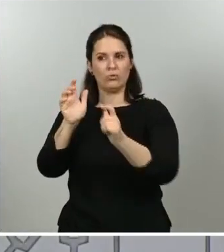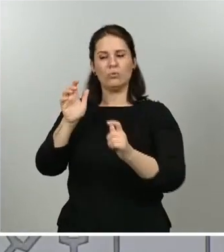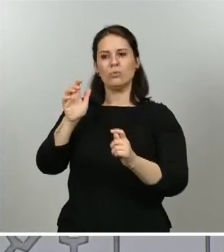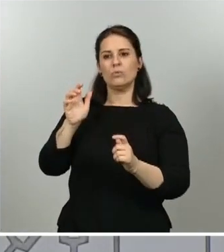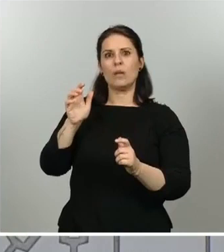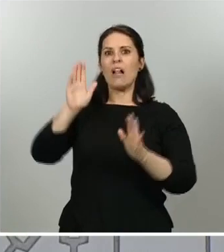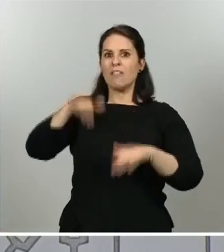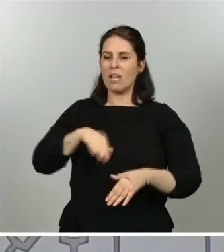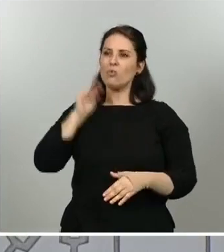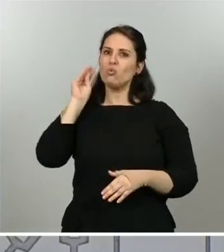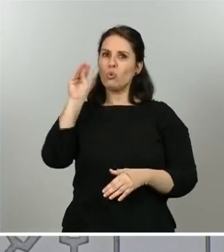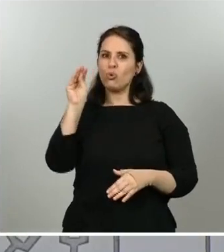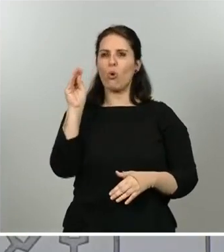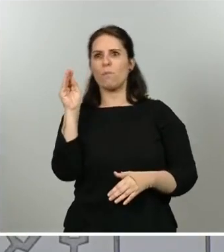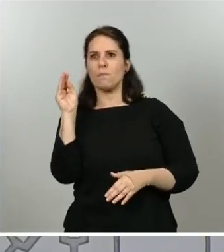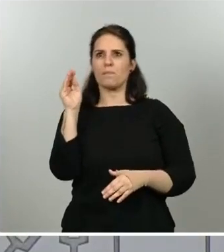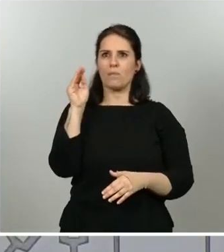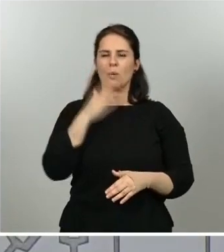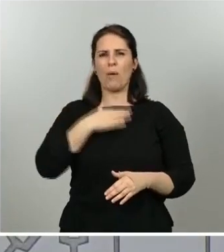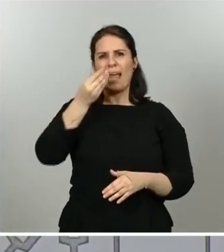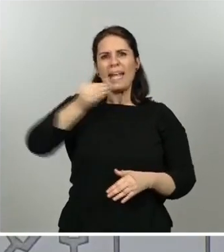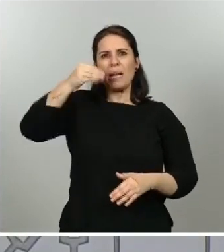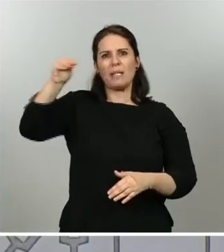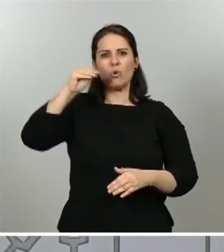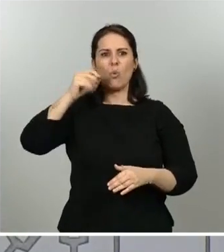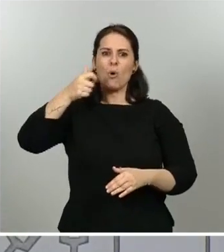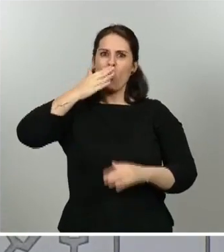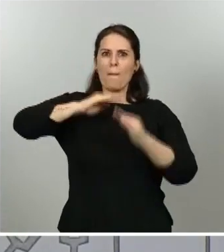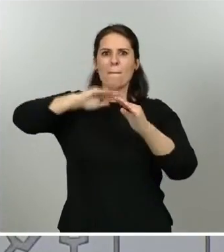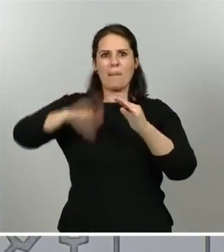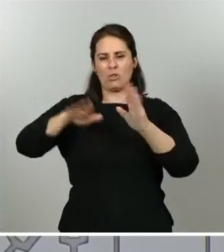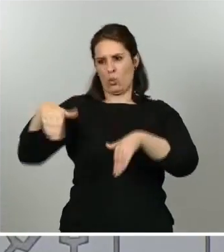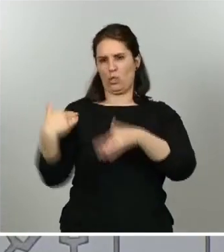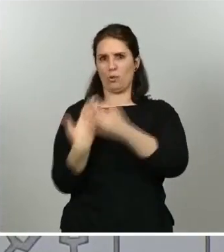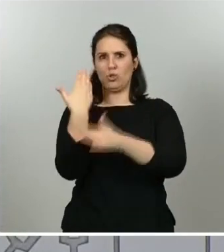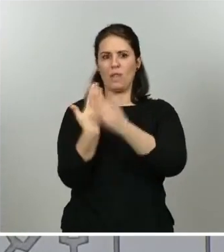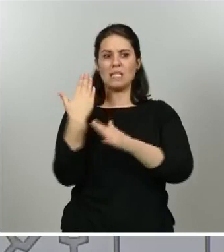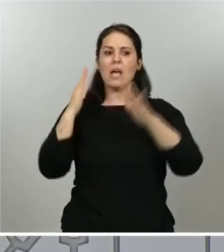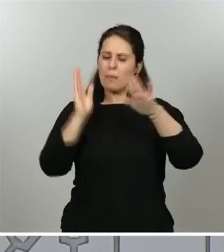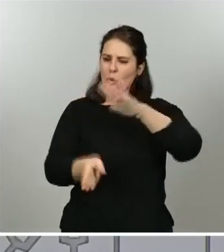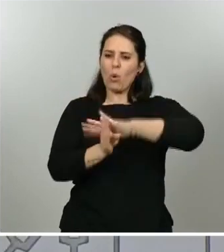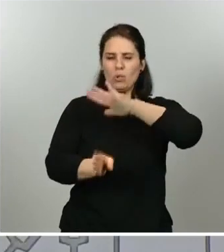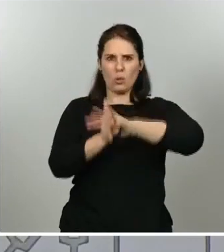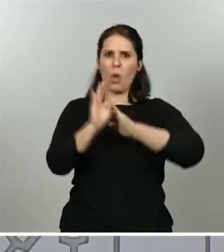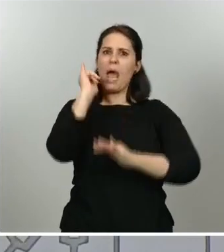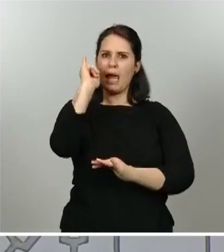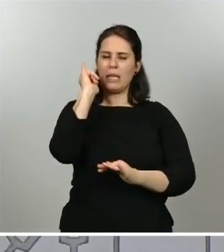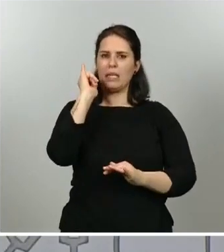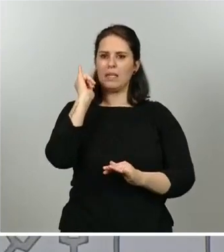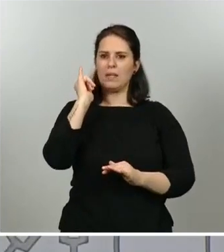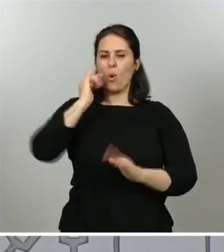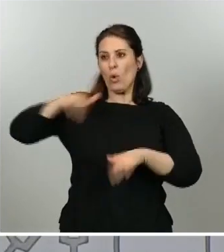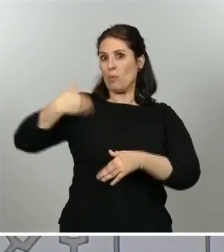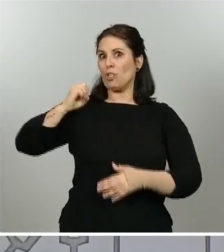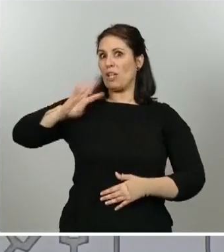tienen quizás incrementos menores de lo que estábamos observando en estos días, pero siguen manteniendo incidencias en los últimos 14 días